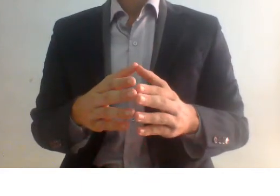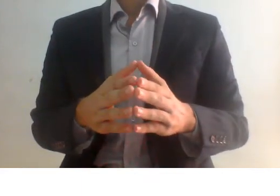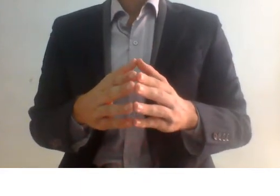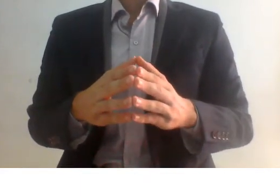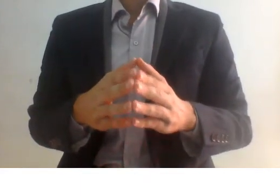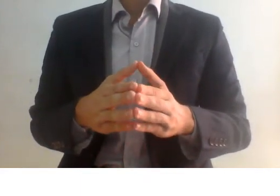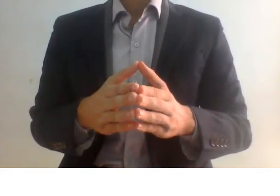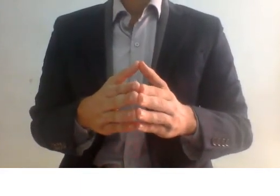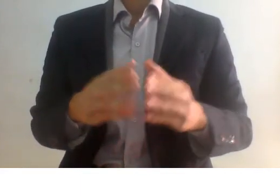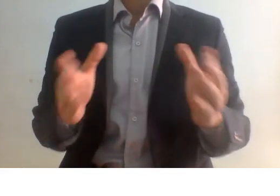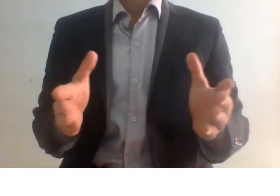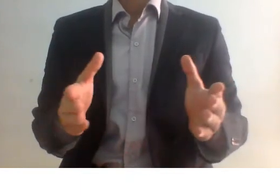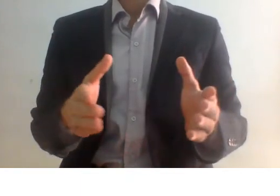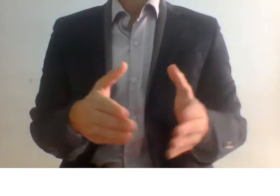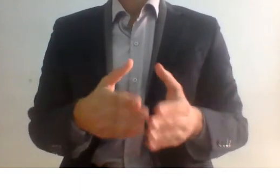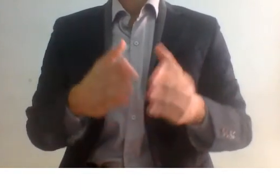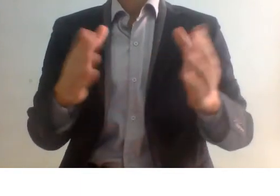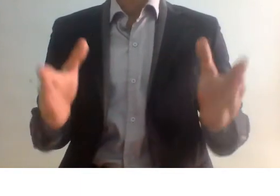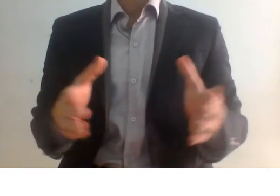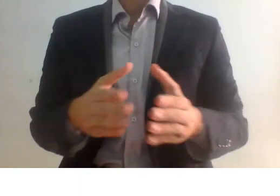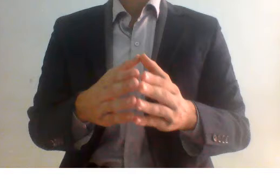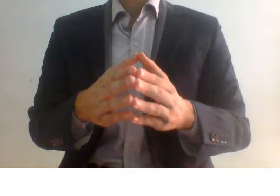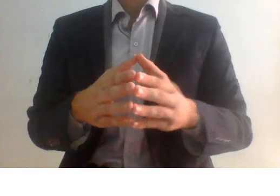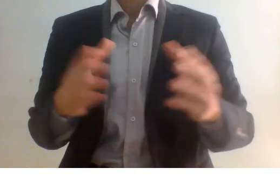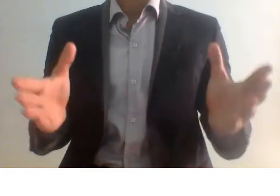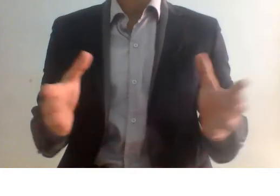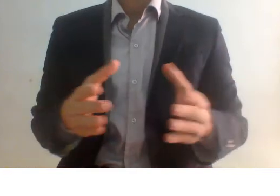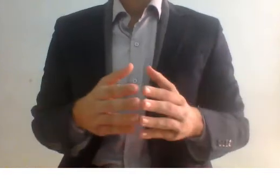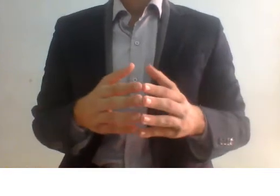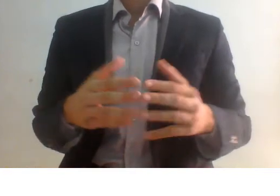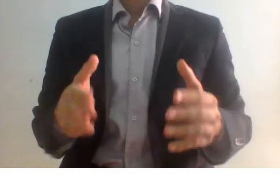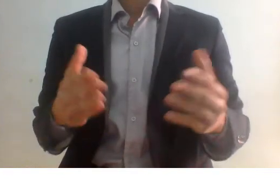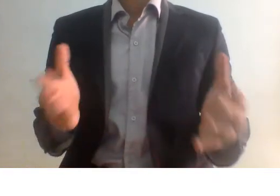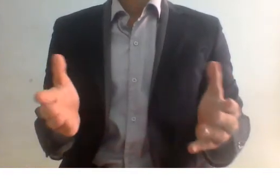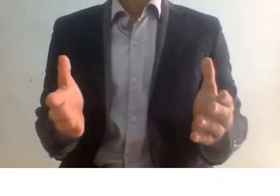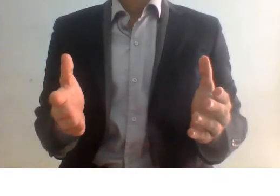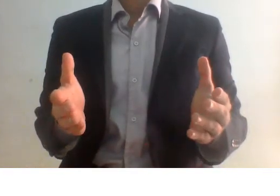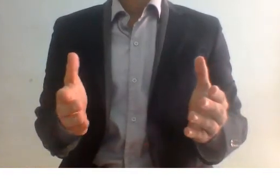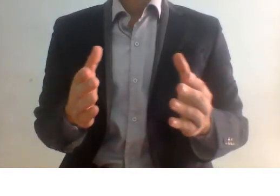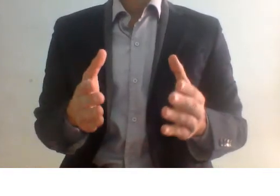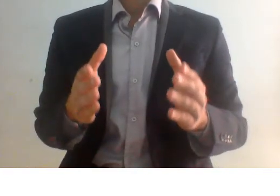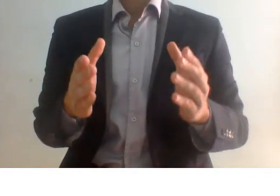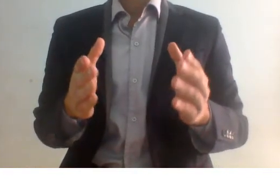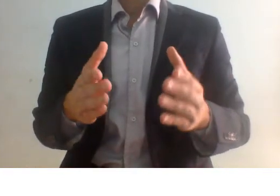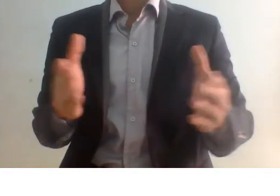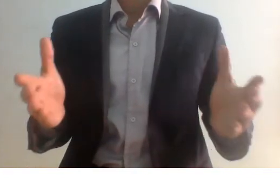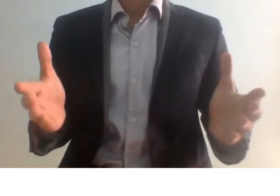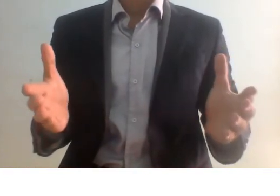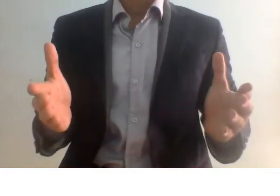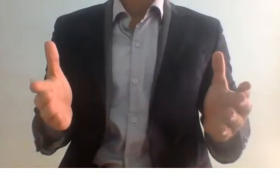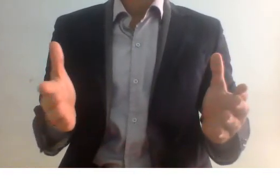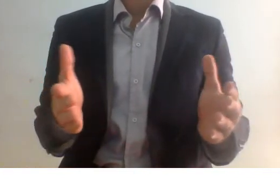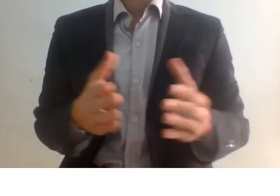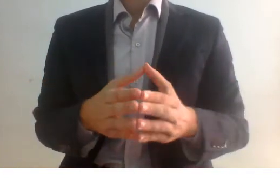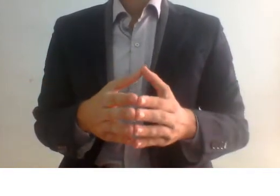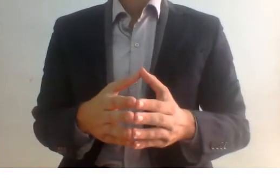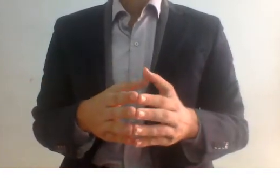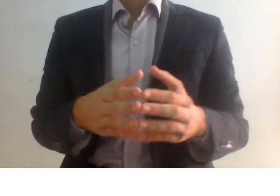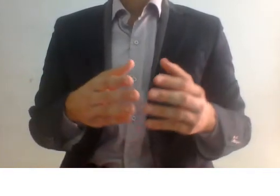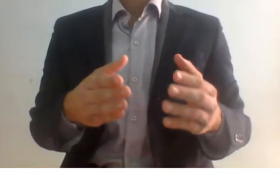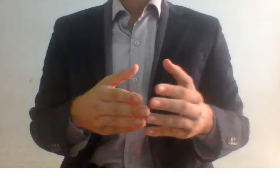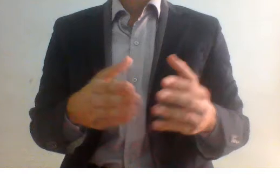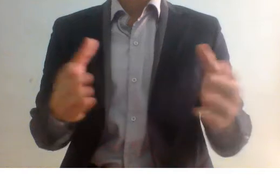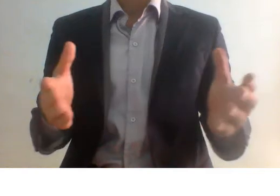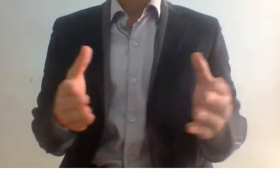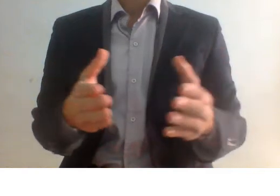prefiero contratar un intermediario para que me contrate más gente. Ellos dicen, no, no, es que las empresas grandes para generar ahorros lo que hacen es,